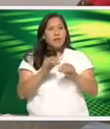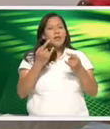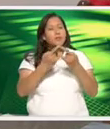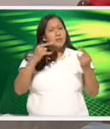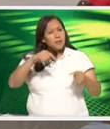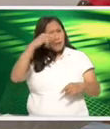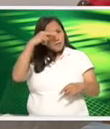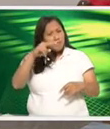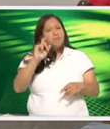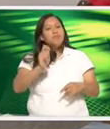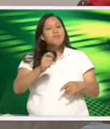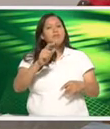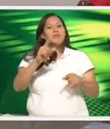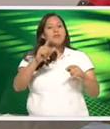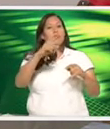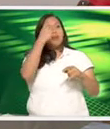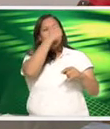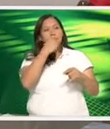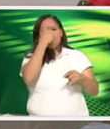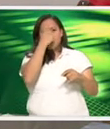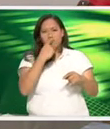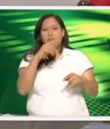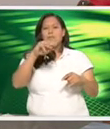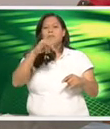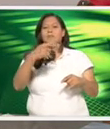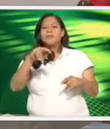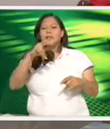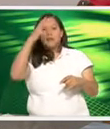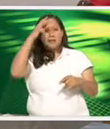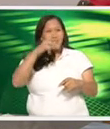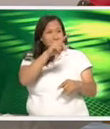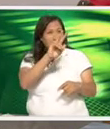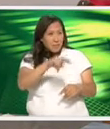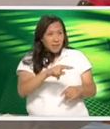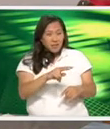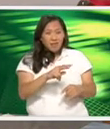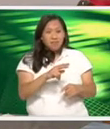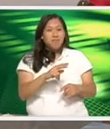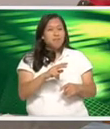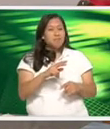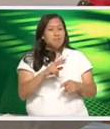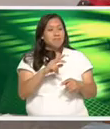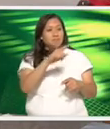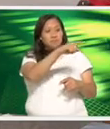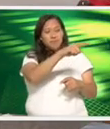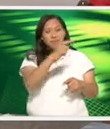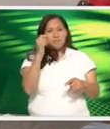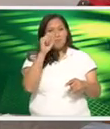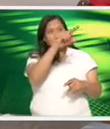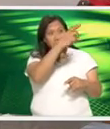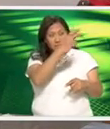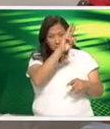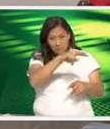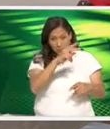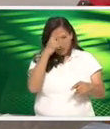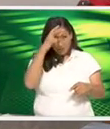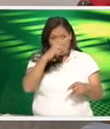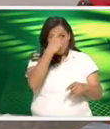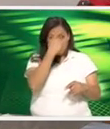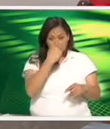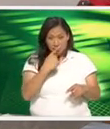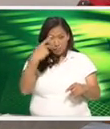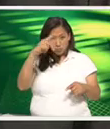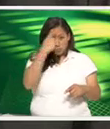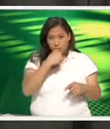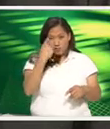historia de México es el famoso retrato de Miguel Hidalgo, que dicen que no es el verdadero. Justamente tenemos aquí uno atrás de nosotros. Hay muchas versiones